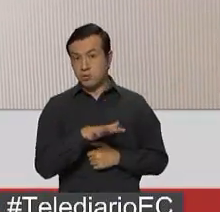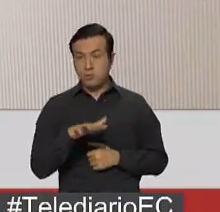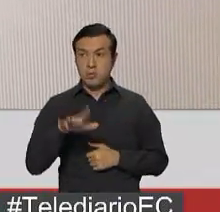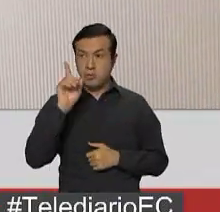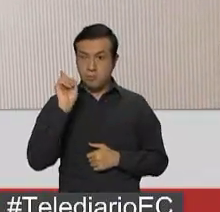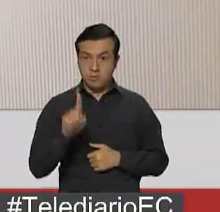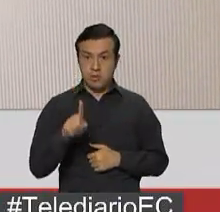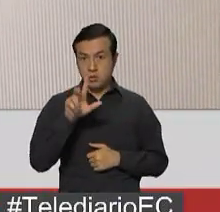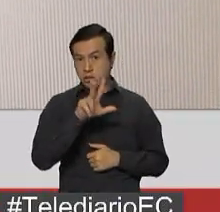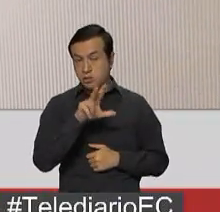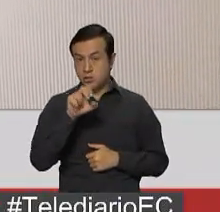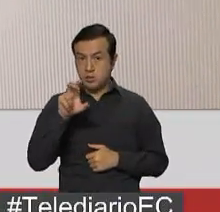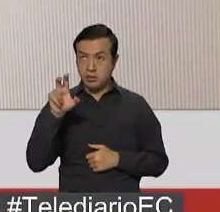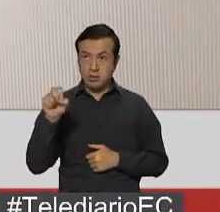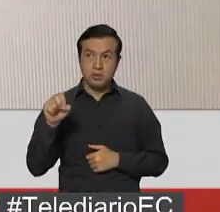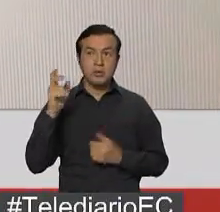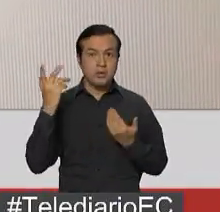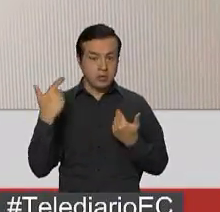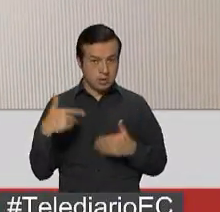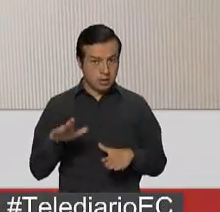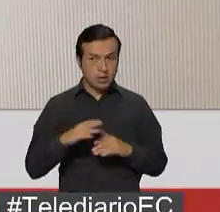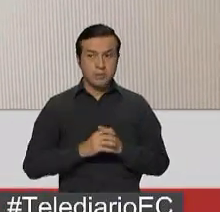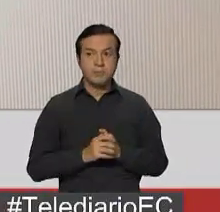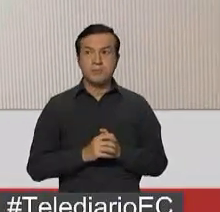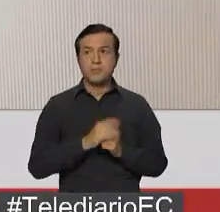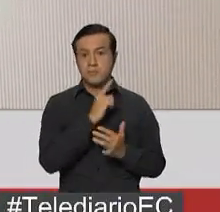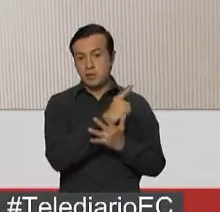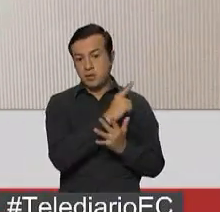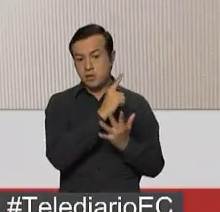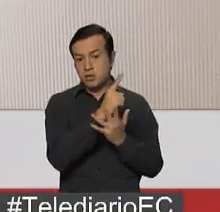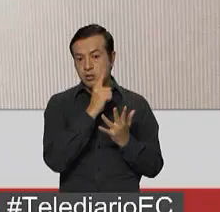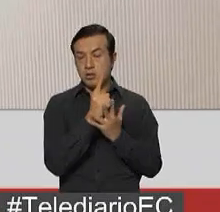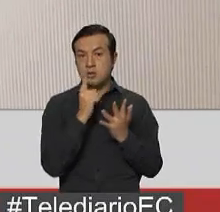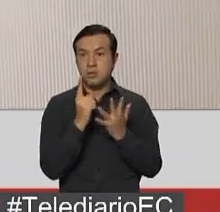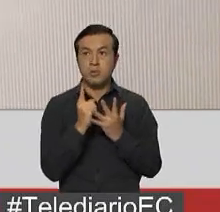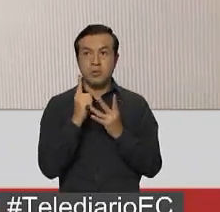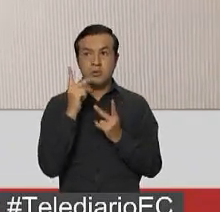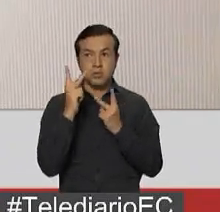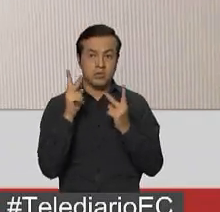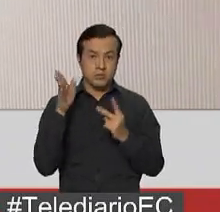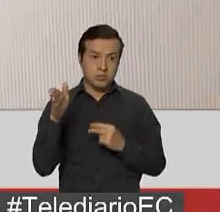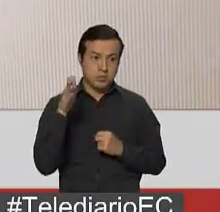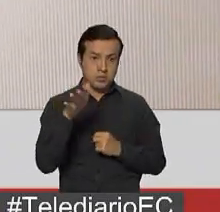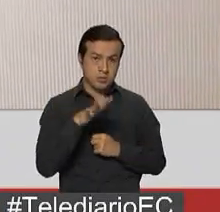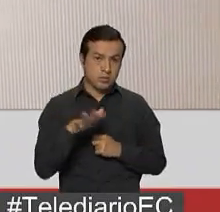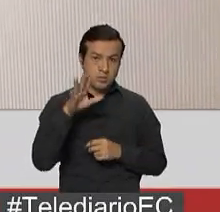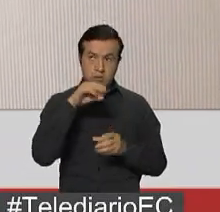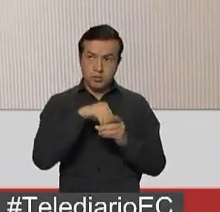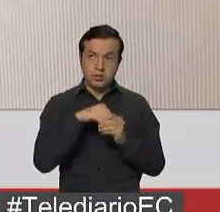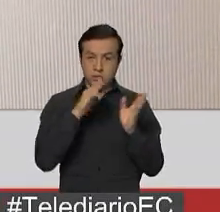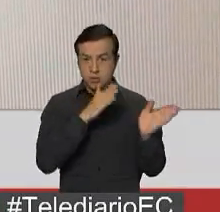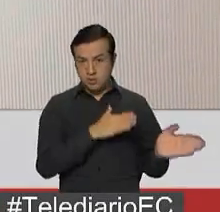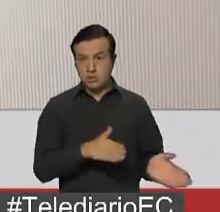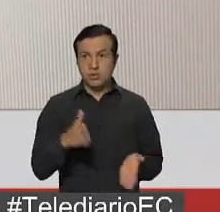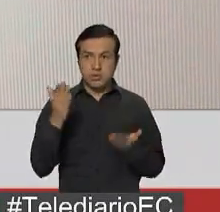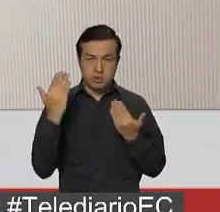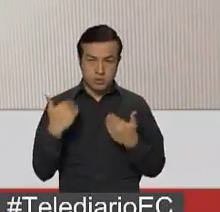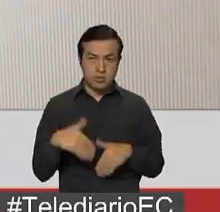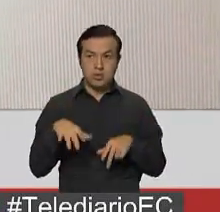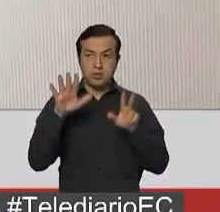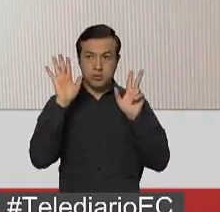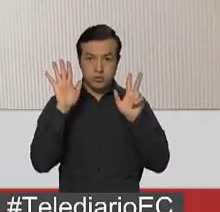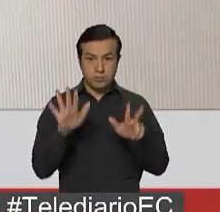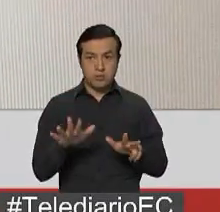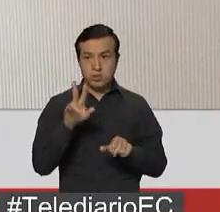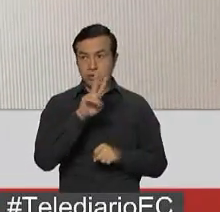2300 operativos realizados y en cada operativo se visitan varios establecimientos en el resultado de alrededor de 8 mil